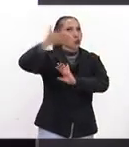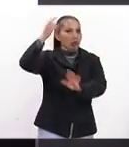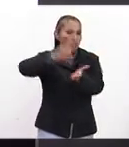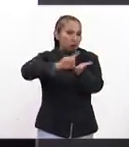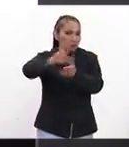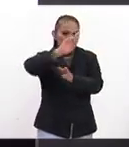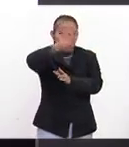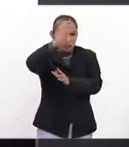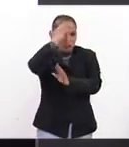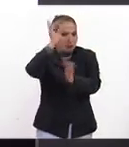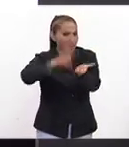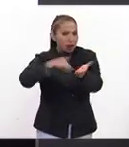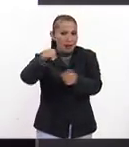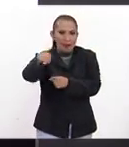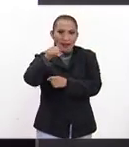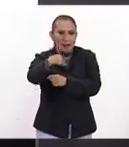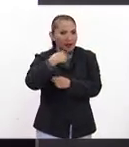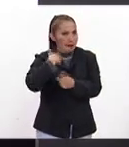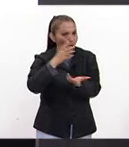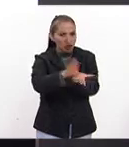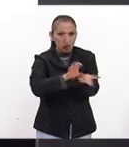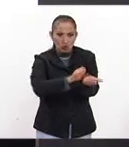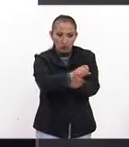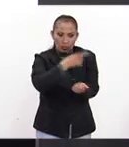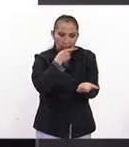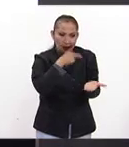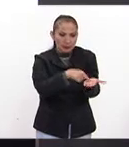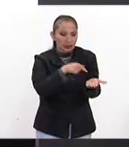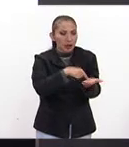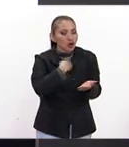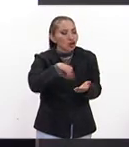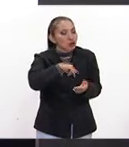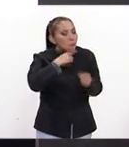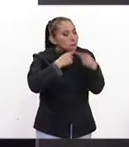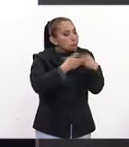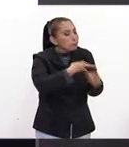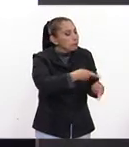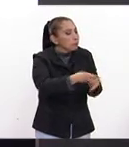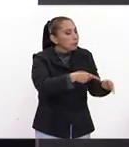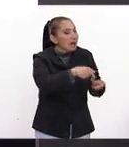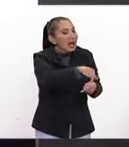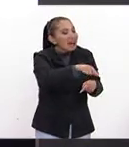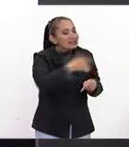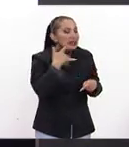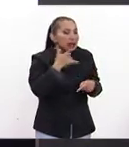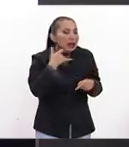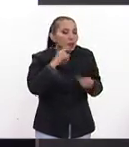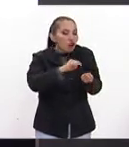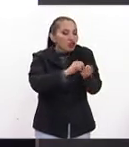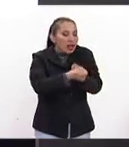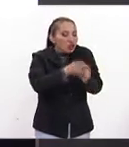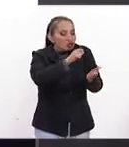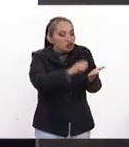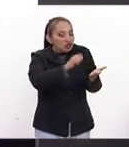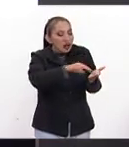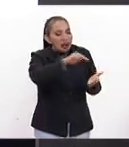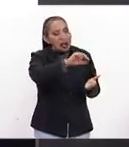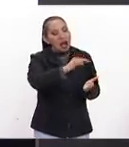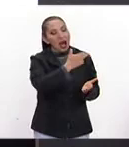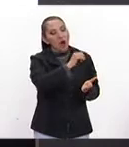derecho de ser reconocidos porque así está previsto a nivel constitucional. Lo que hemos hecho es hacer intentos de traducciones al